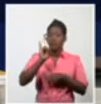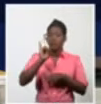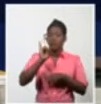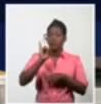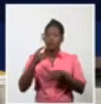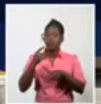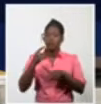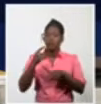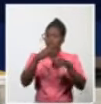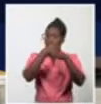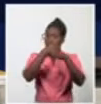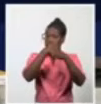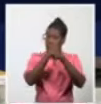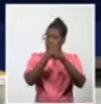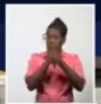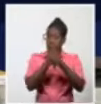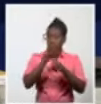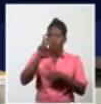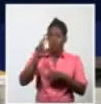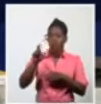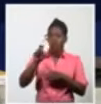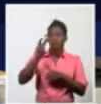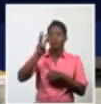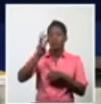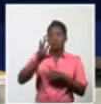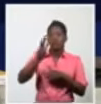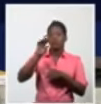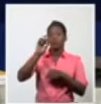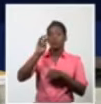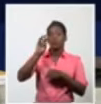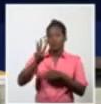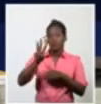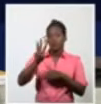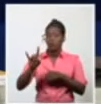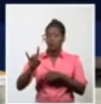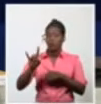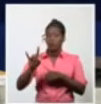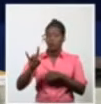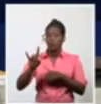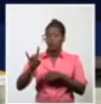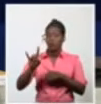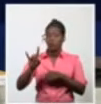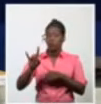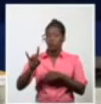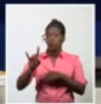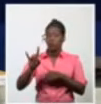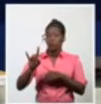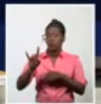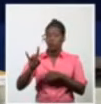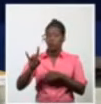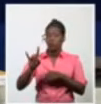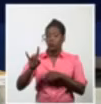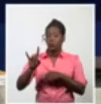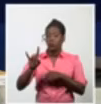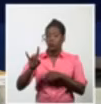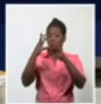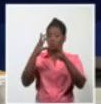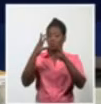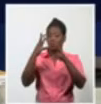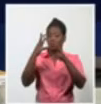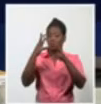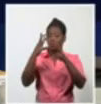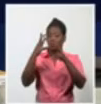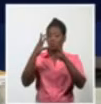Clara, 329, en el de La Habana, 188, y como resultado del estudio de este